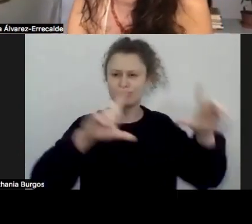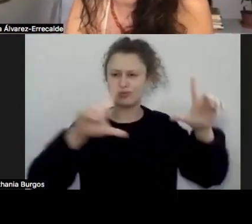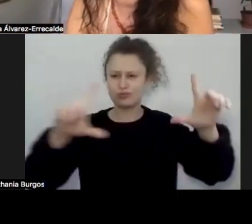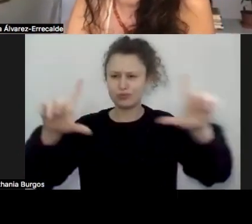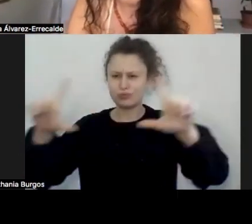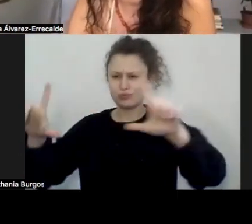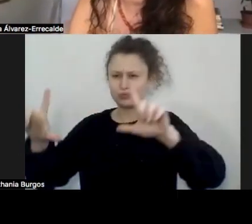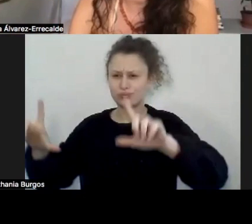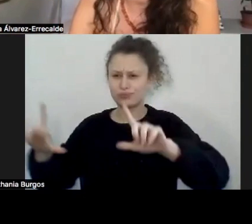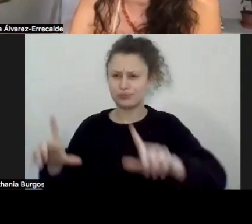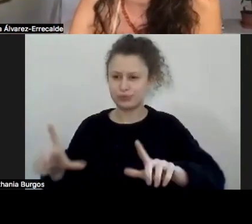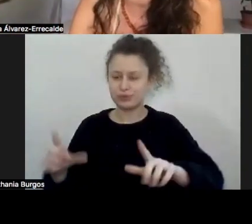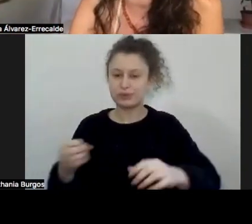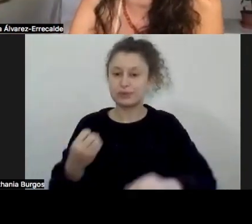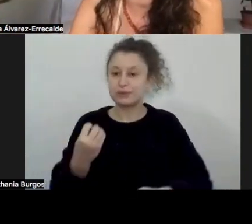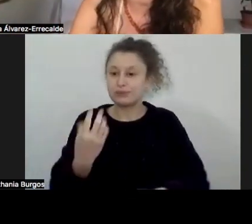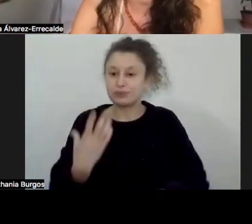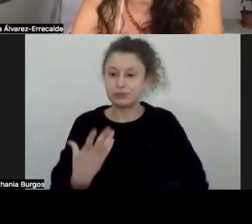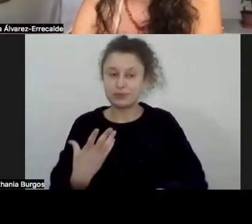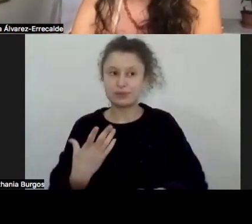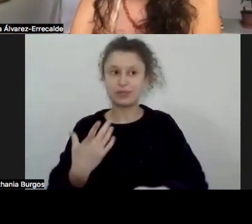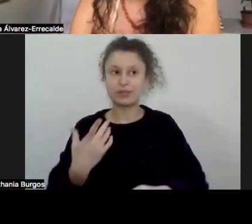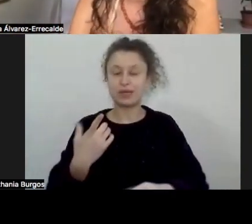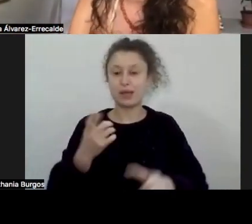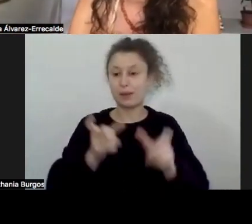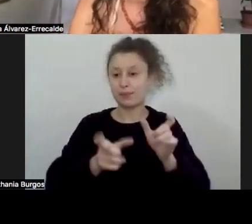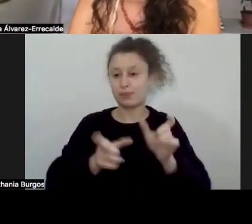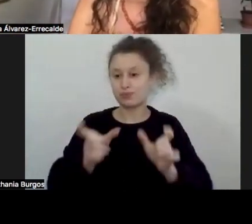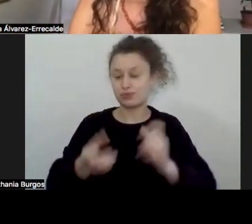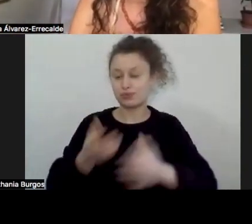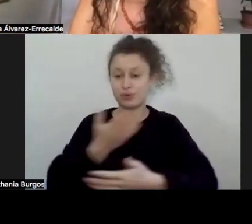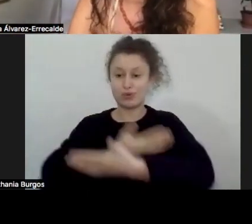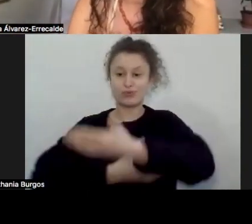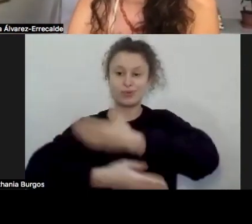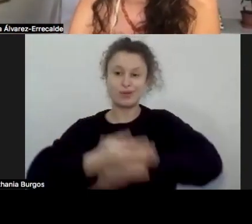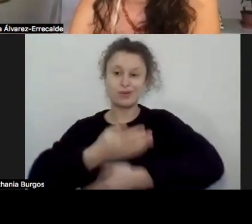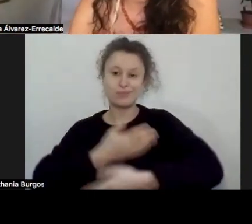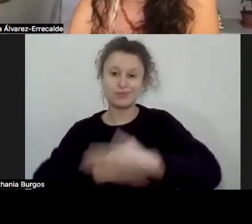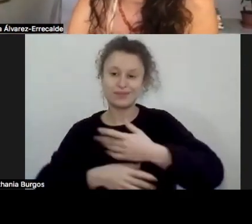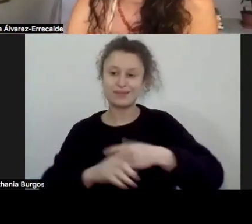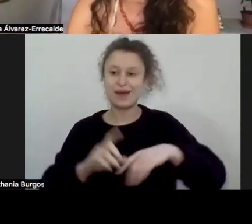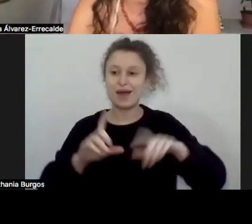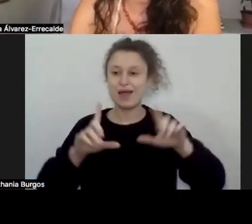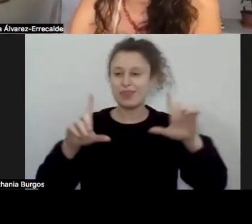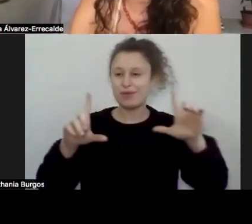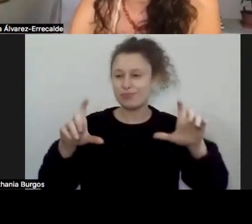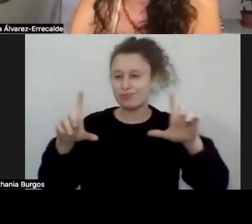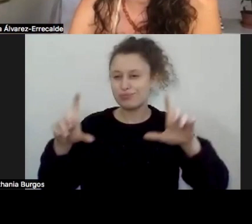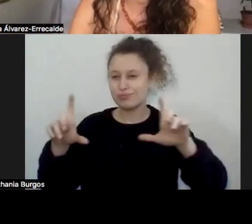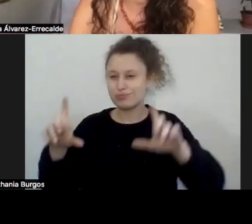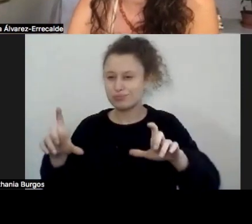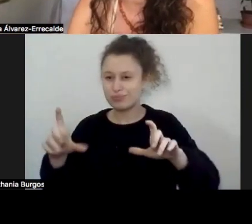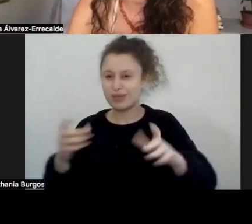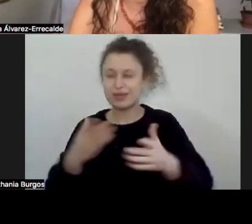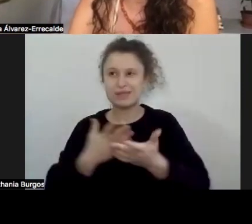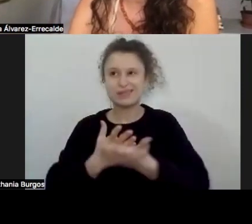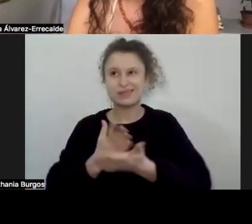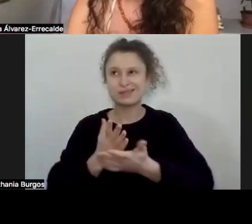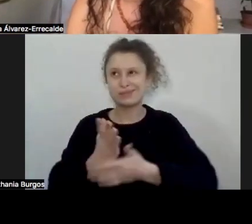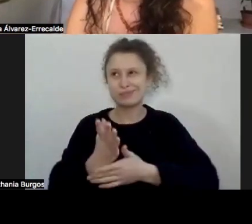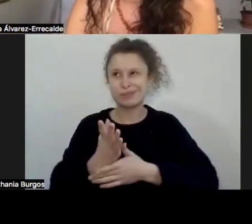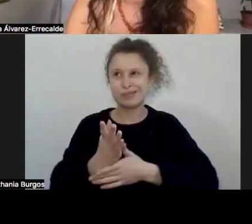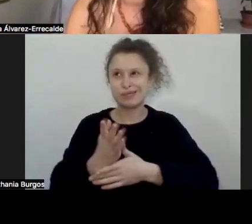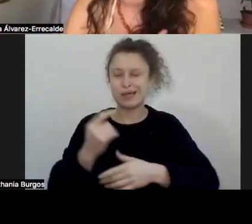también considero que las personas con discapacidad han sido retratadas de una forma peyorativa en el arte en general,